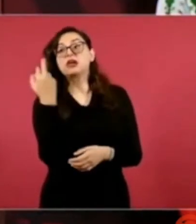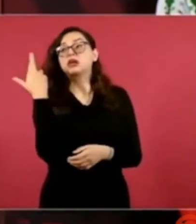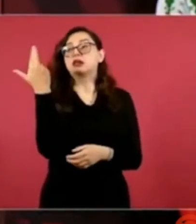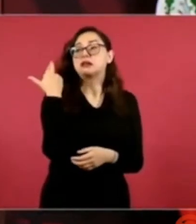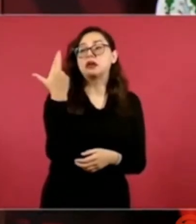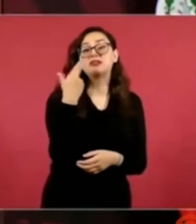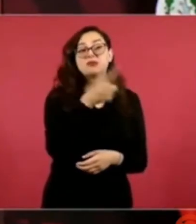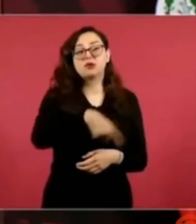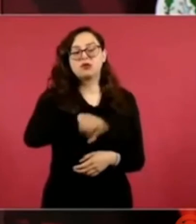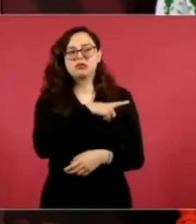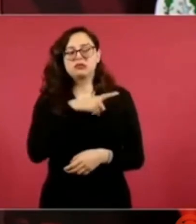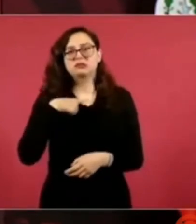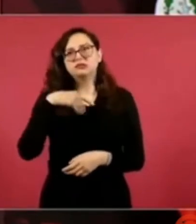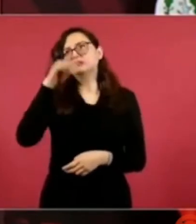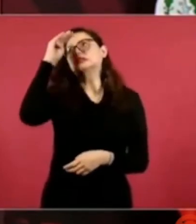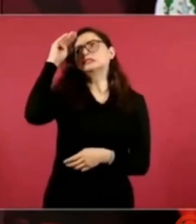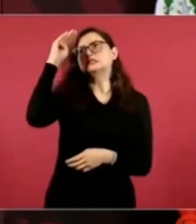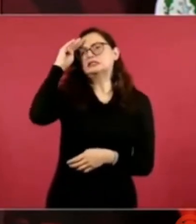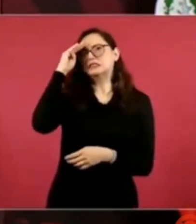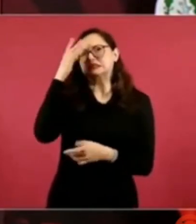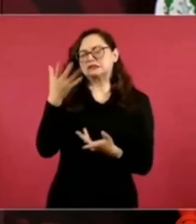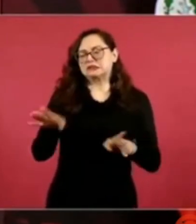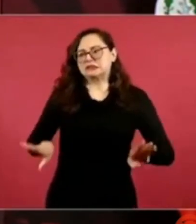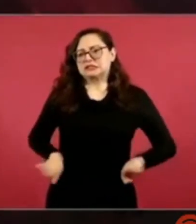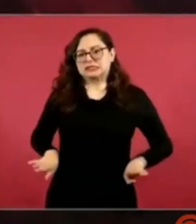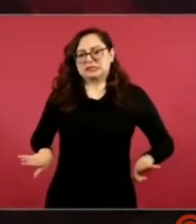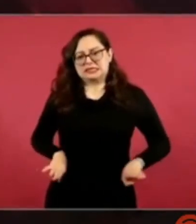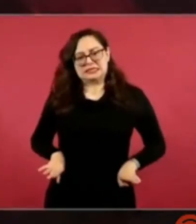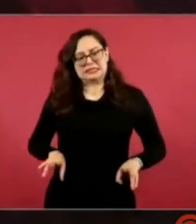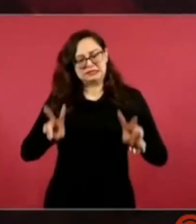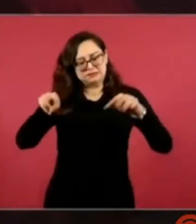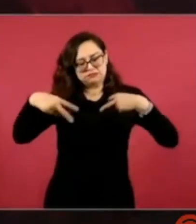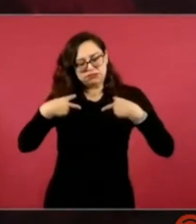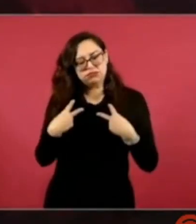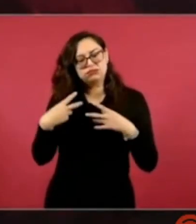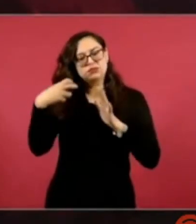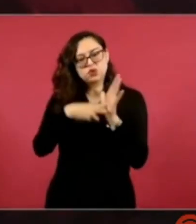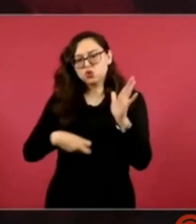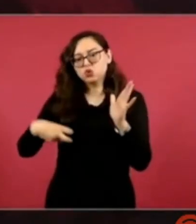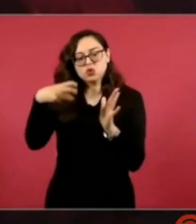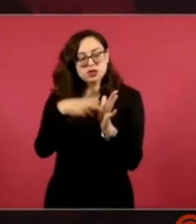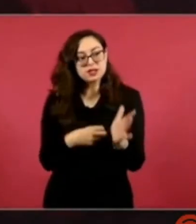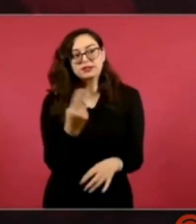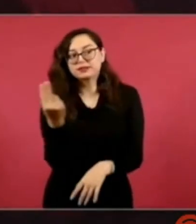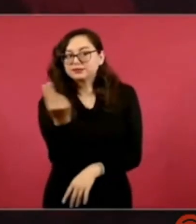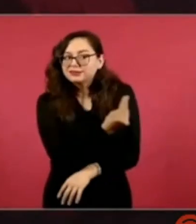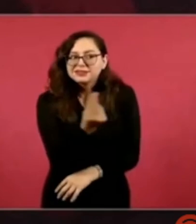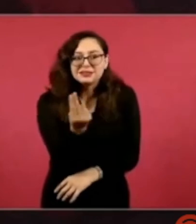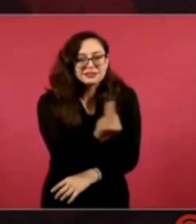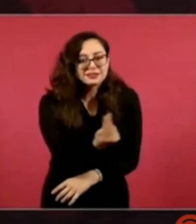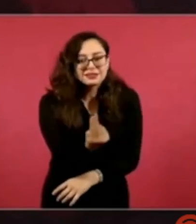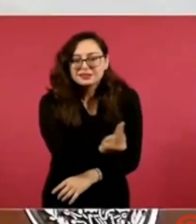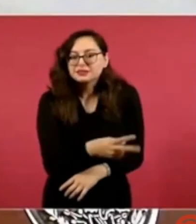Y es muy importante, mucho, muy importante,